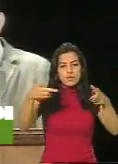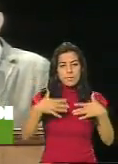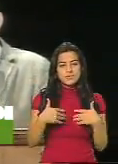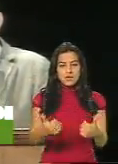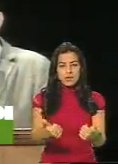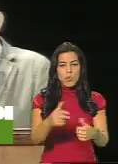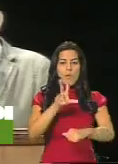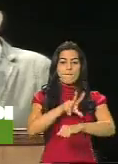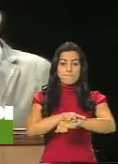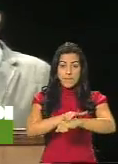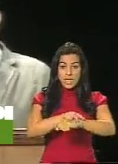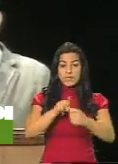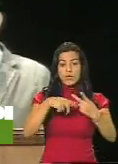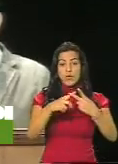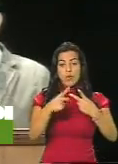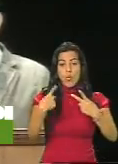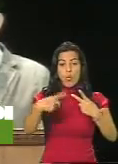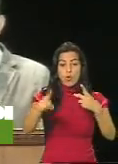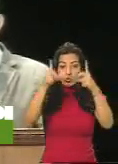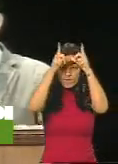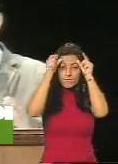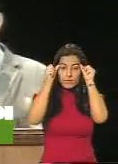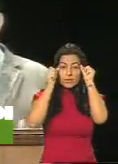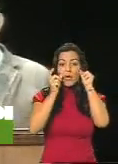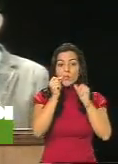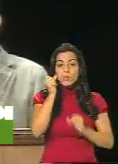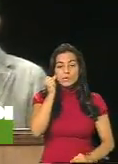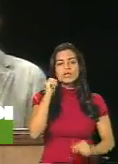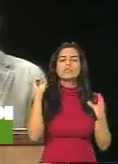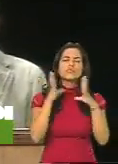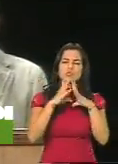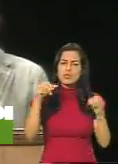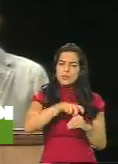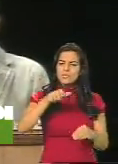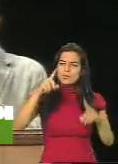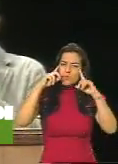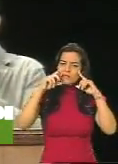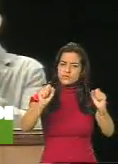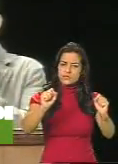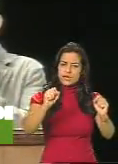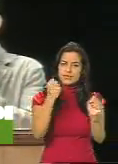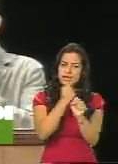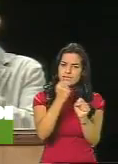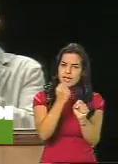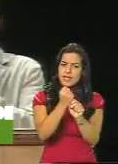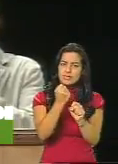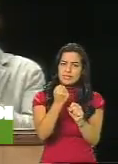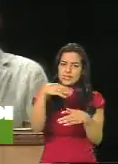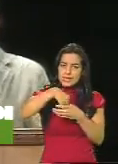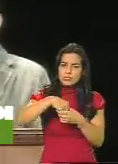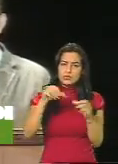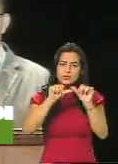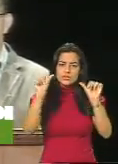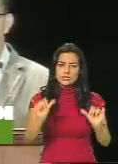los médicos como los enfermeros, las enfermeras y todos los profesionales que hacen parte de ese